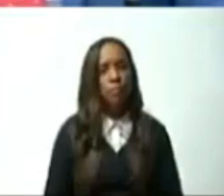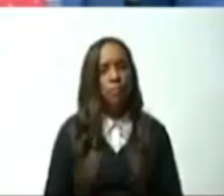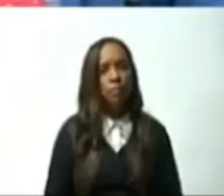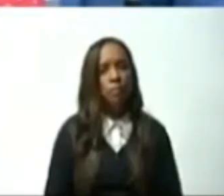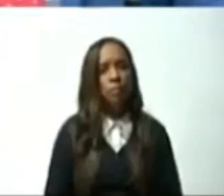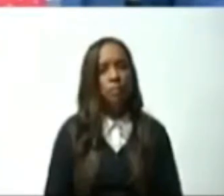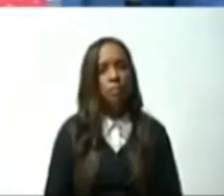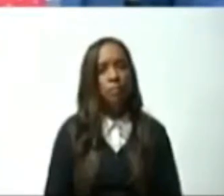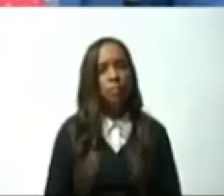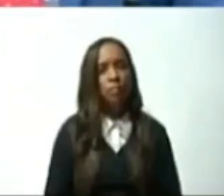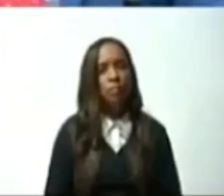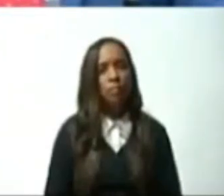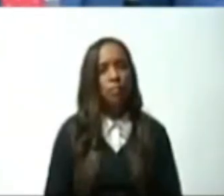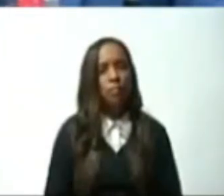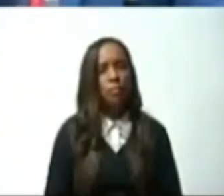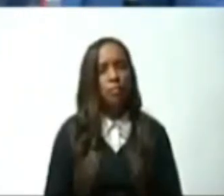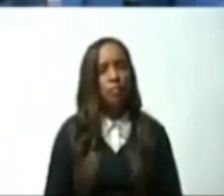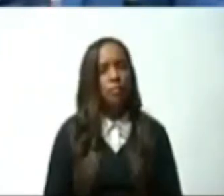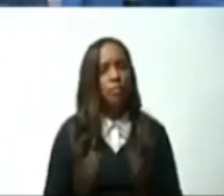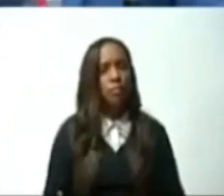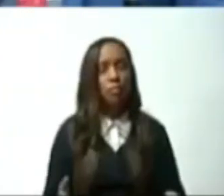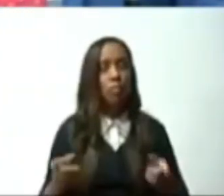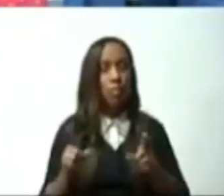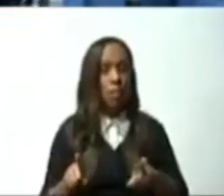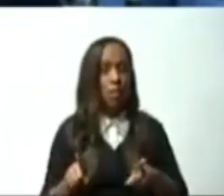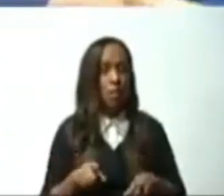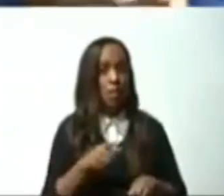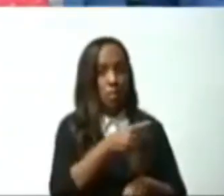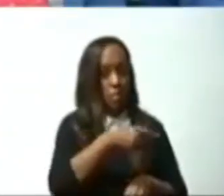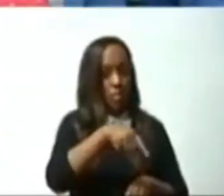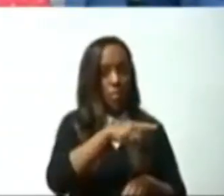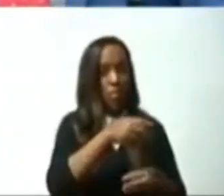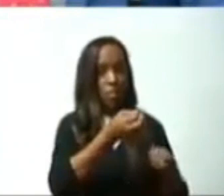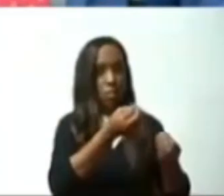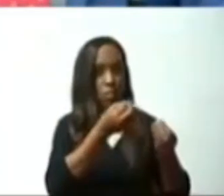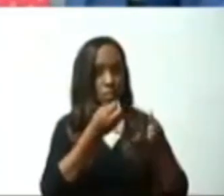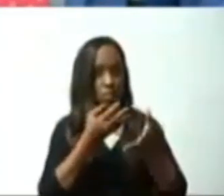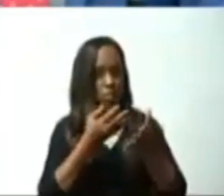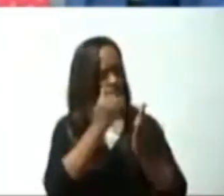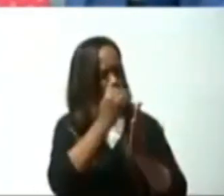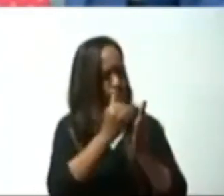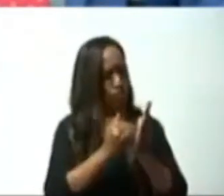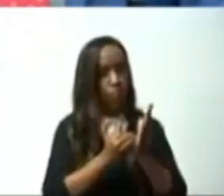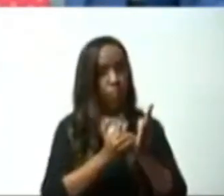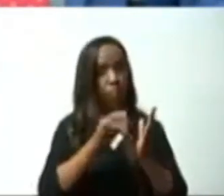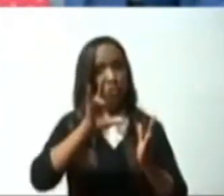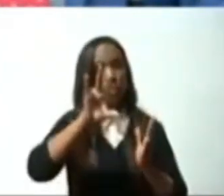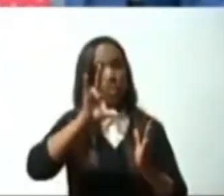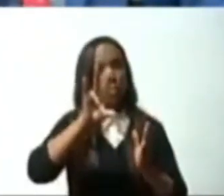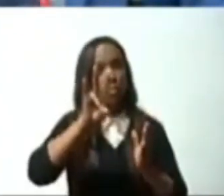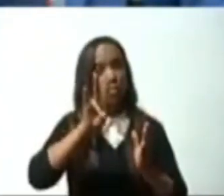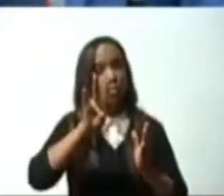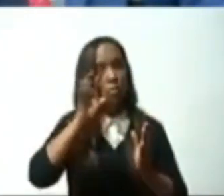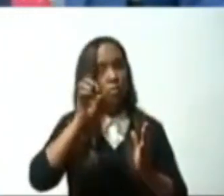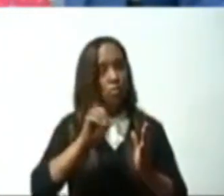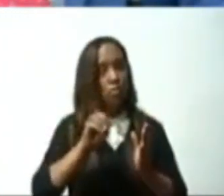interpusieron 70 cotizantes. La admisión y la emisión de un auto indicando